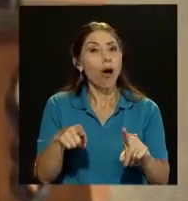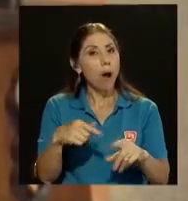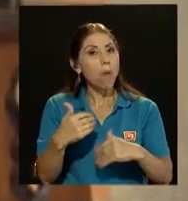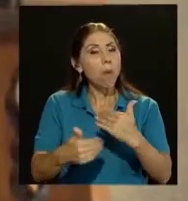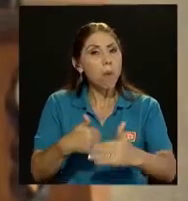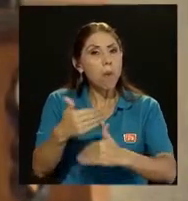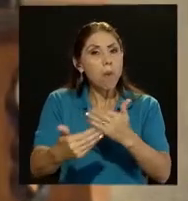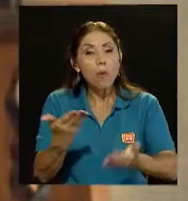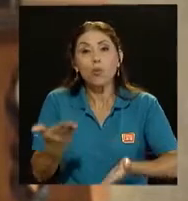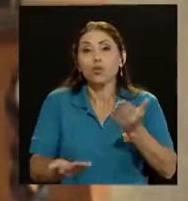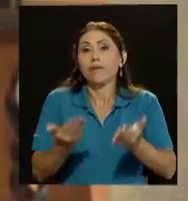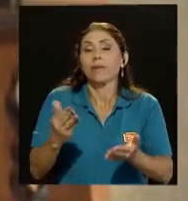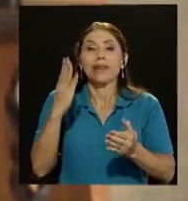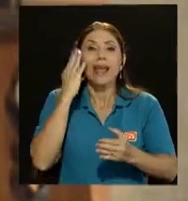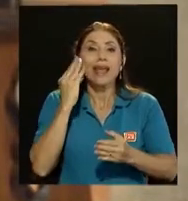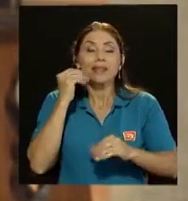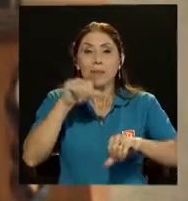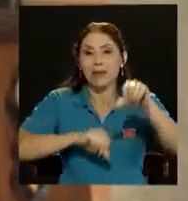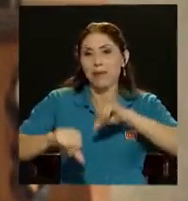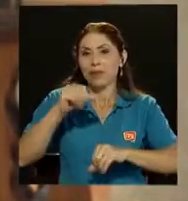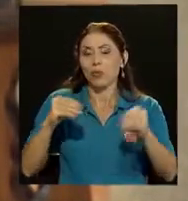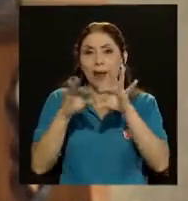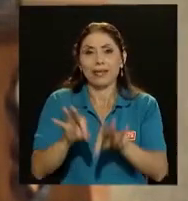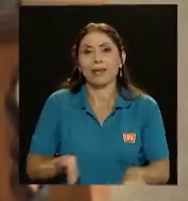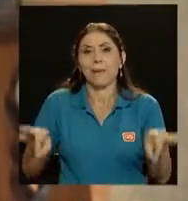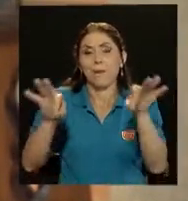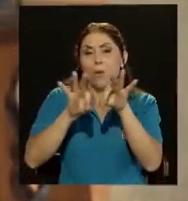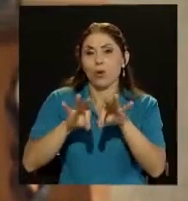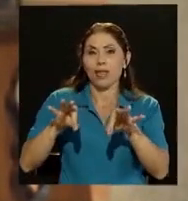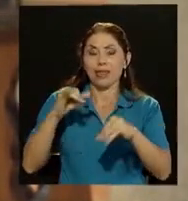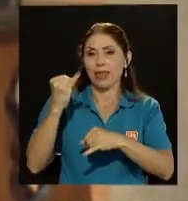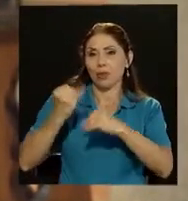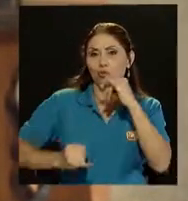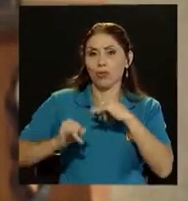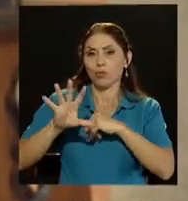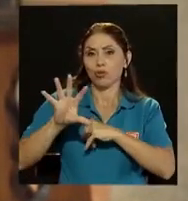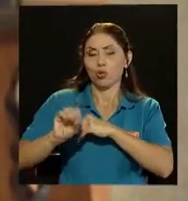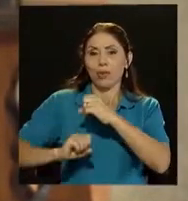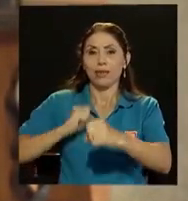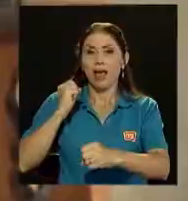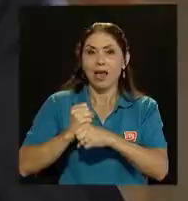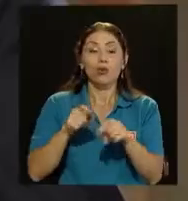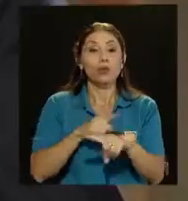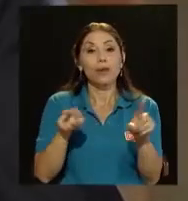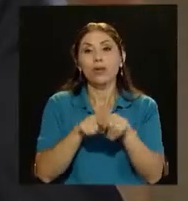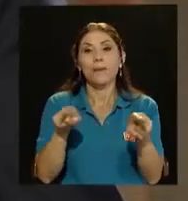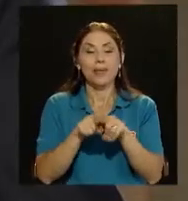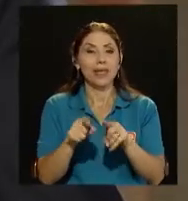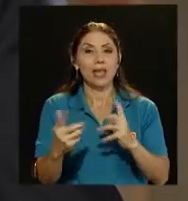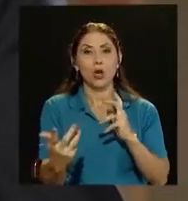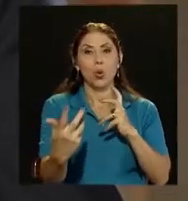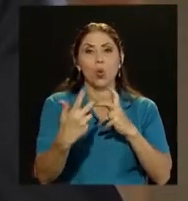de los últimos 50 años, pero también en cohesión y en construcción institucional. Yo creo